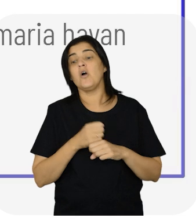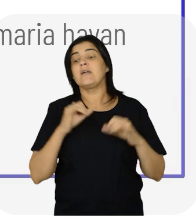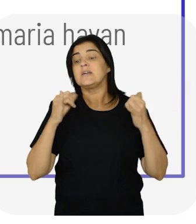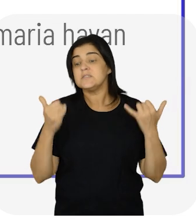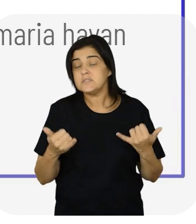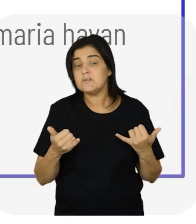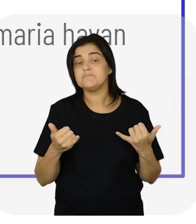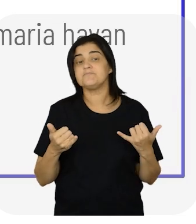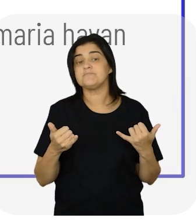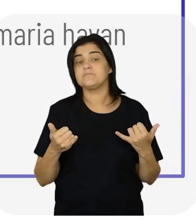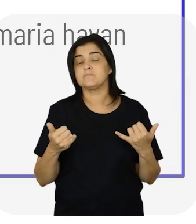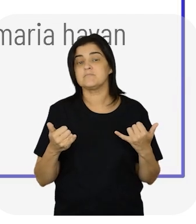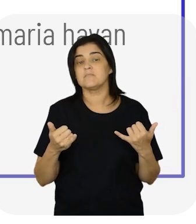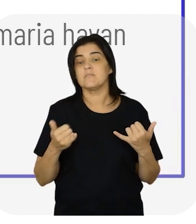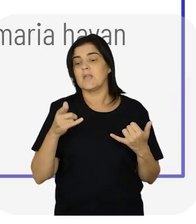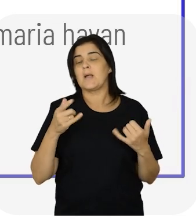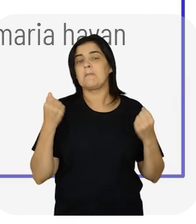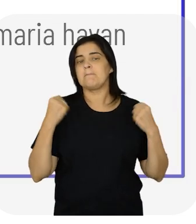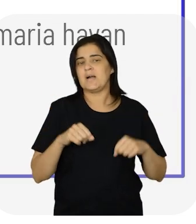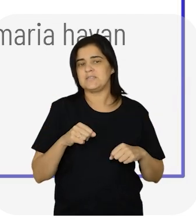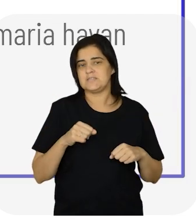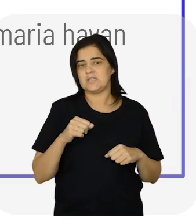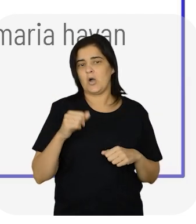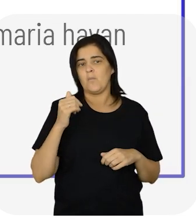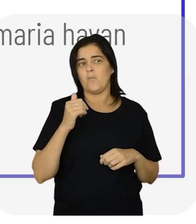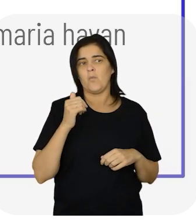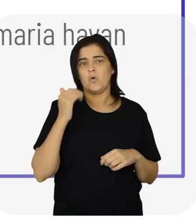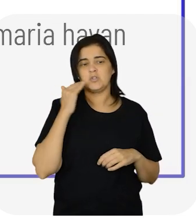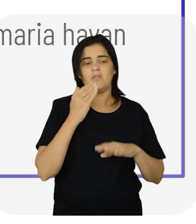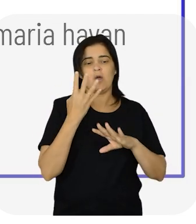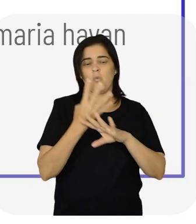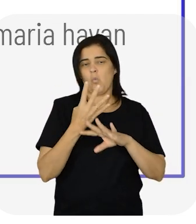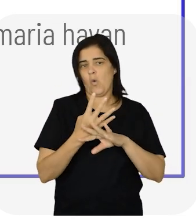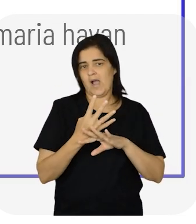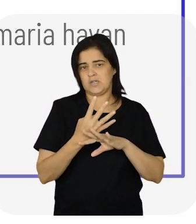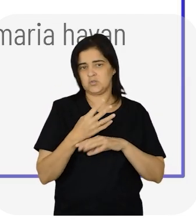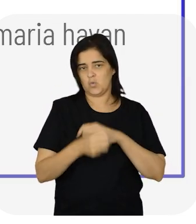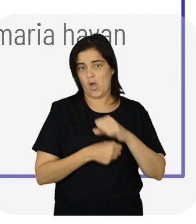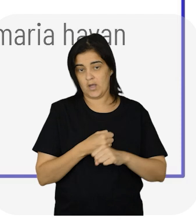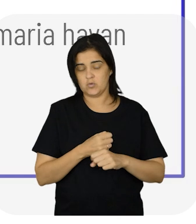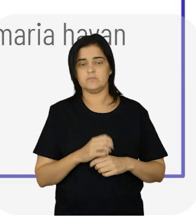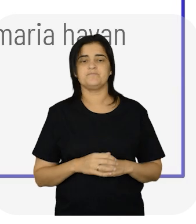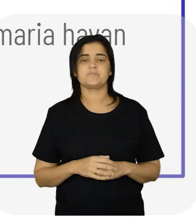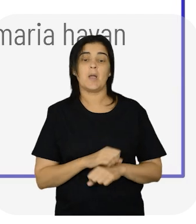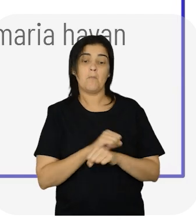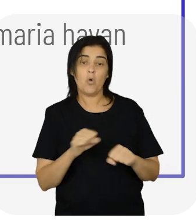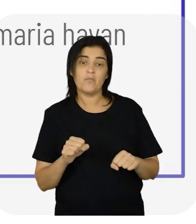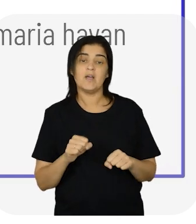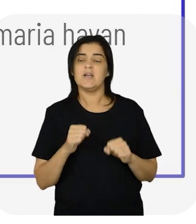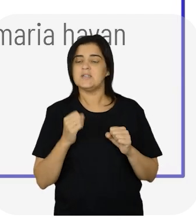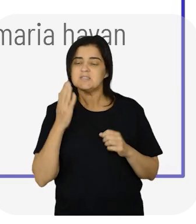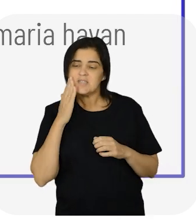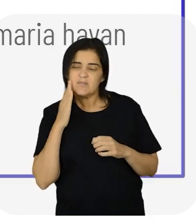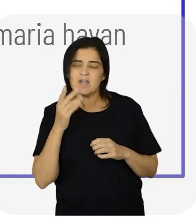hayan cursado la práctica docente de cuarto año. Es decir, para poder tener elementos